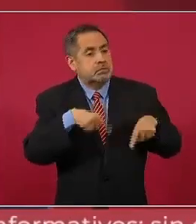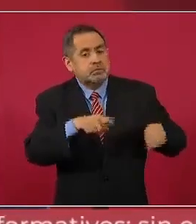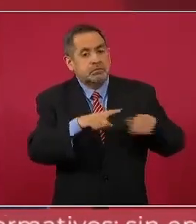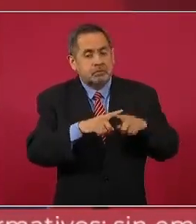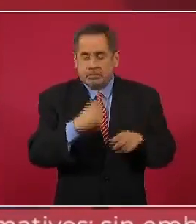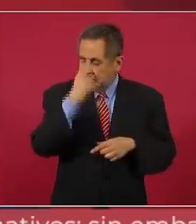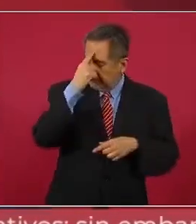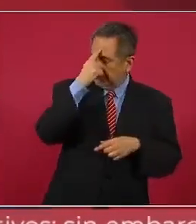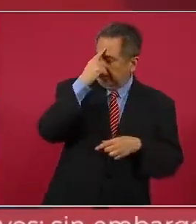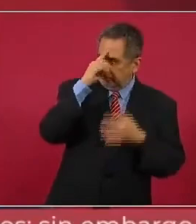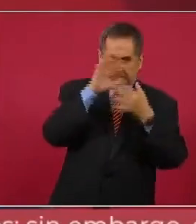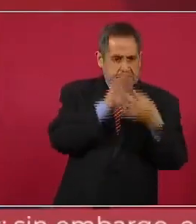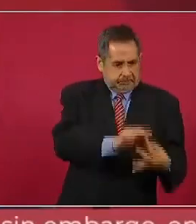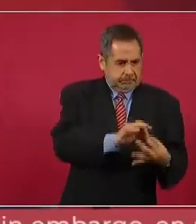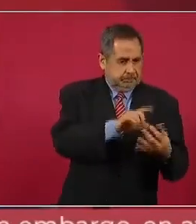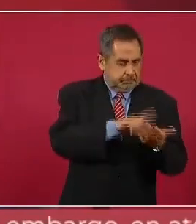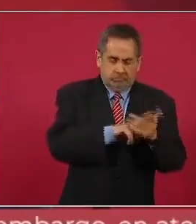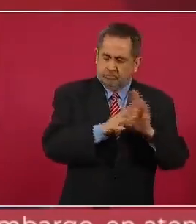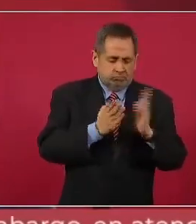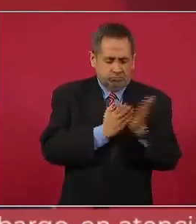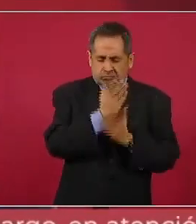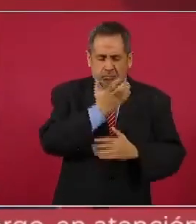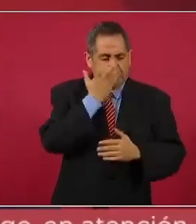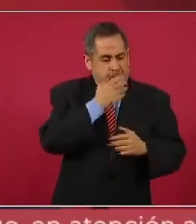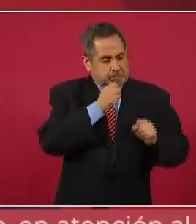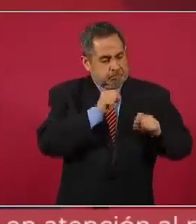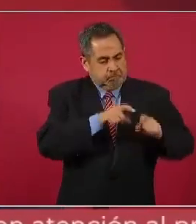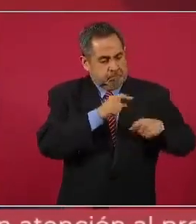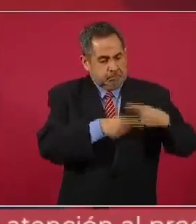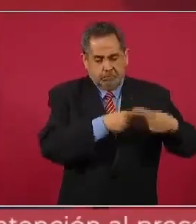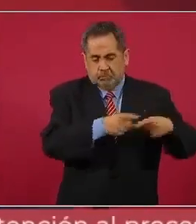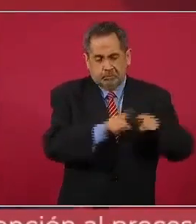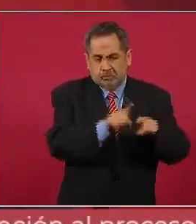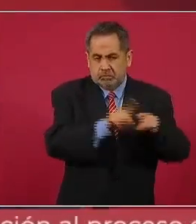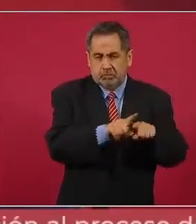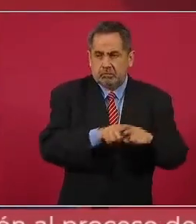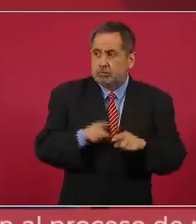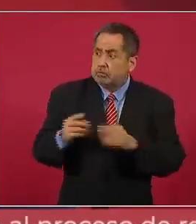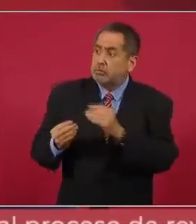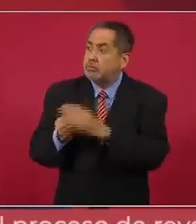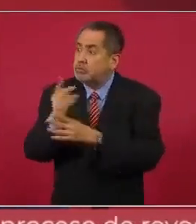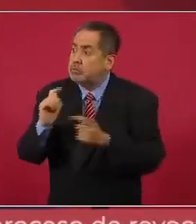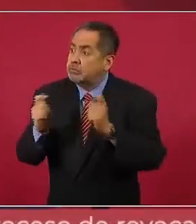de que tienen un pensamiento dogmático conservador que va a ser muy difícil